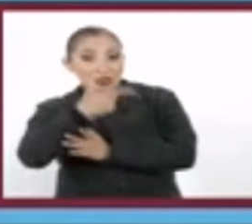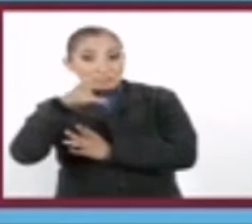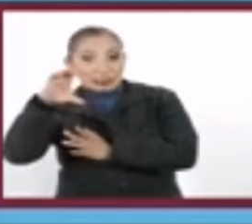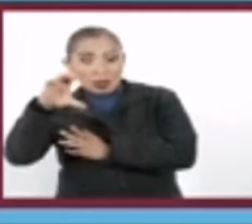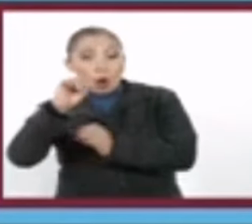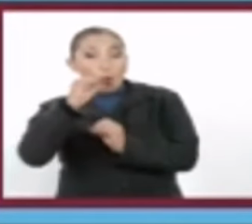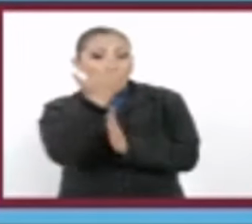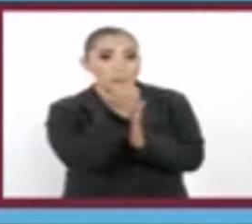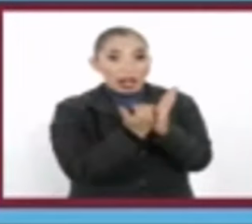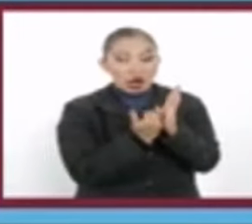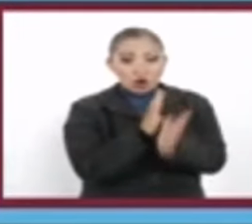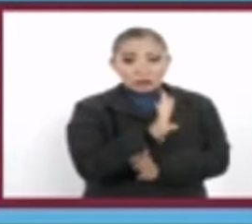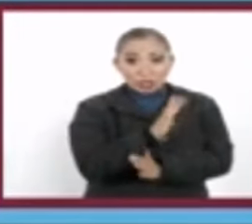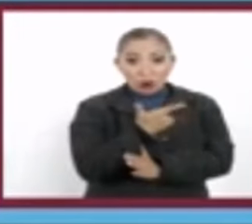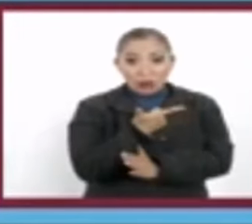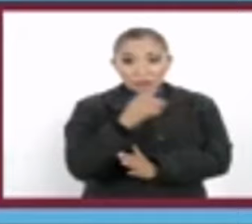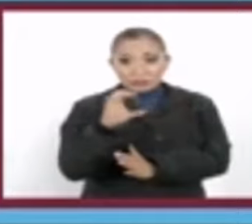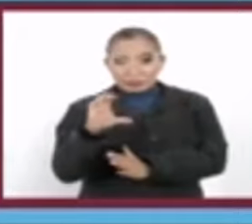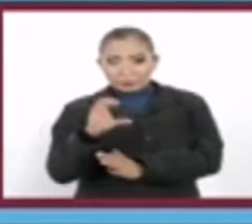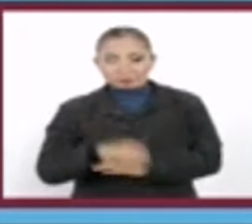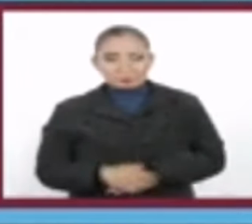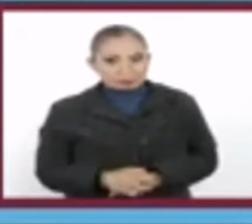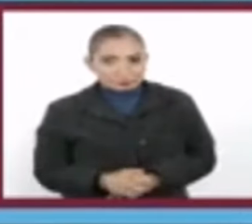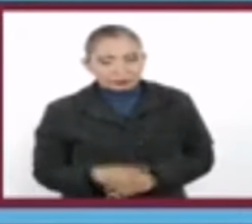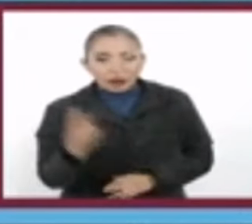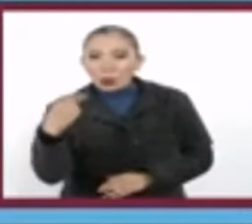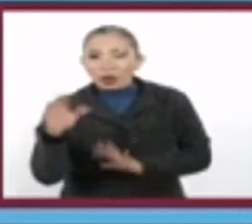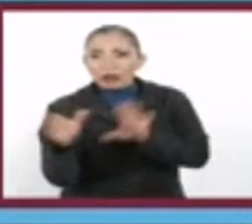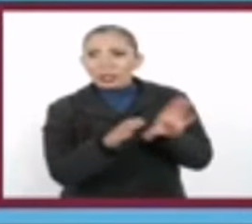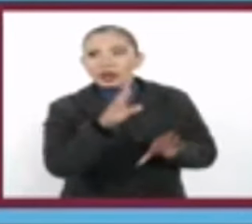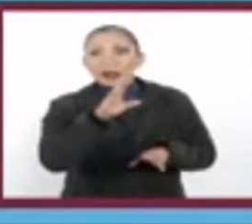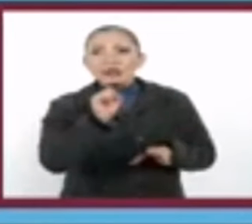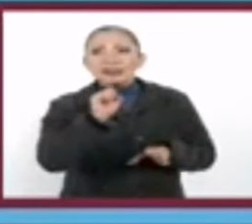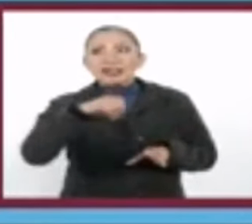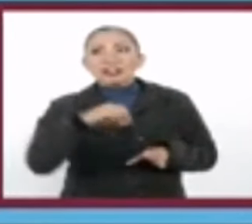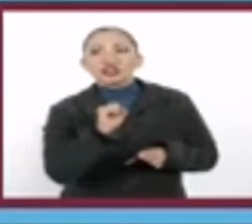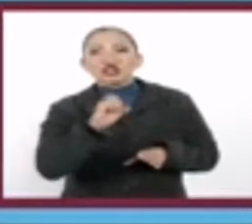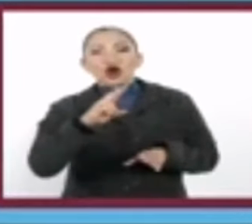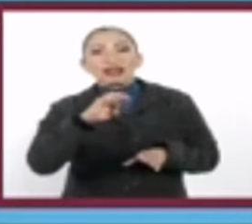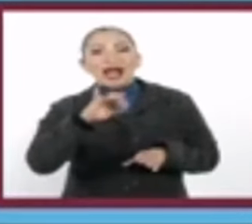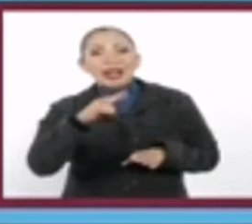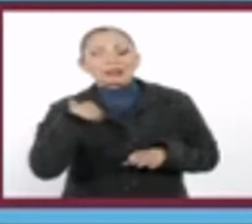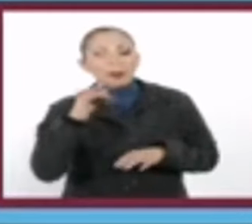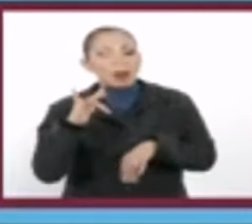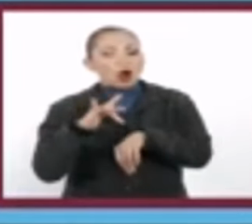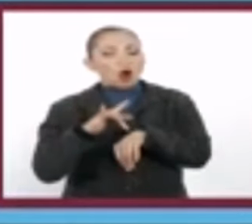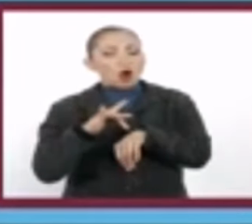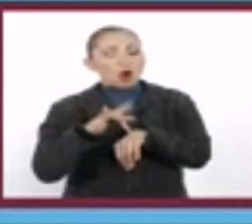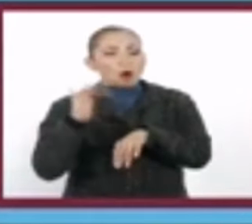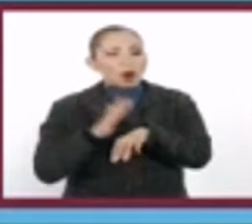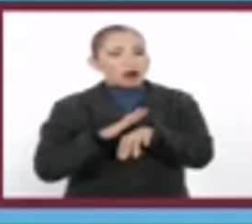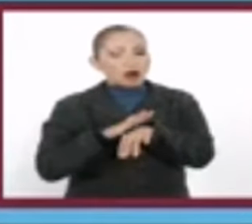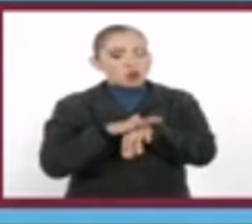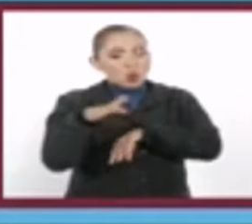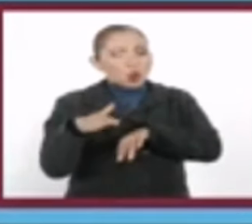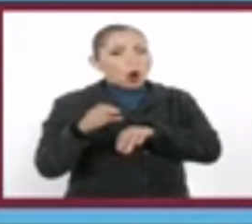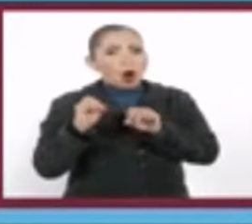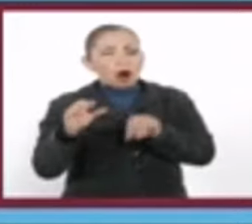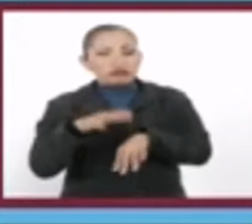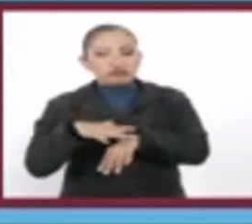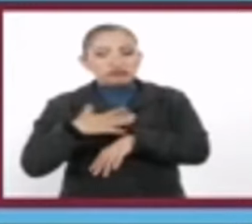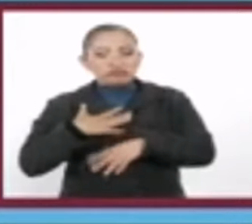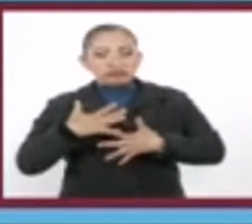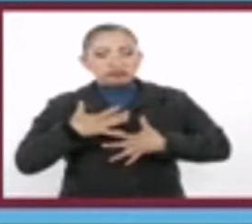centígrados o menores de 5. Los denominados sensoriales, que perciben los contactos ligeros como los roces y